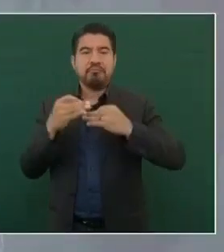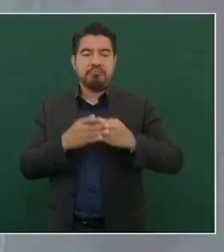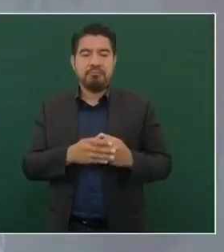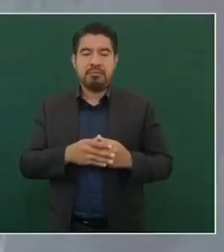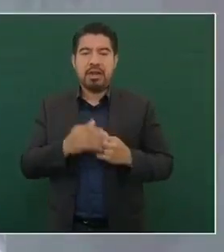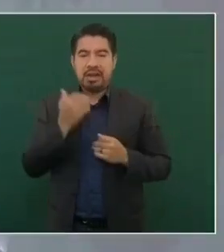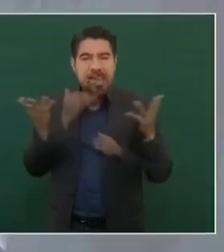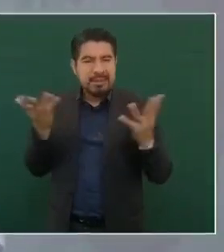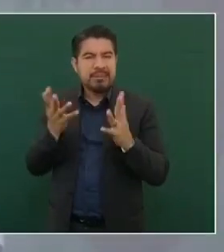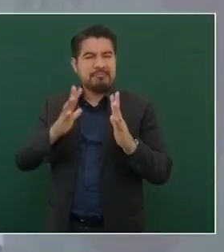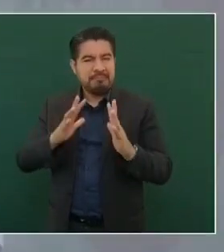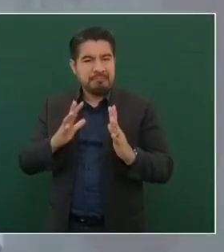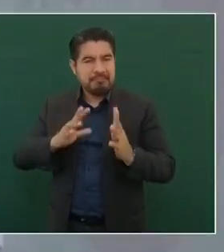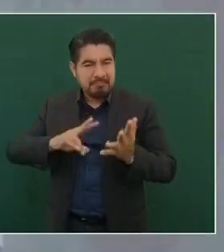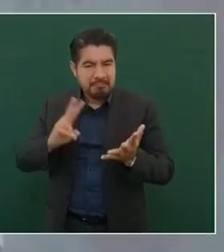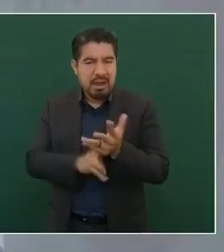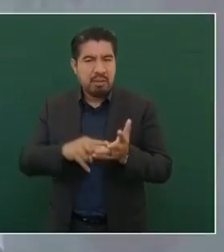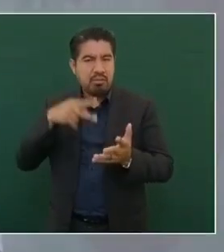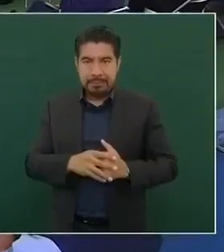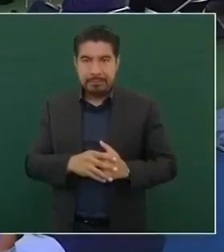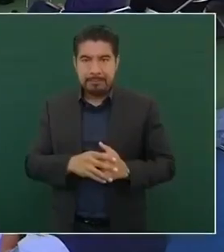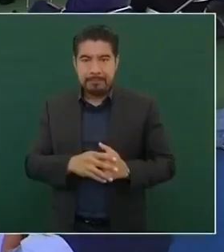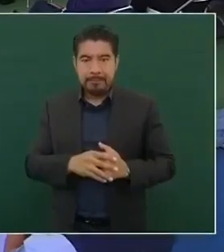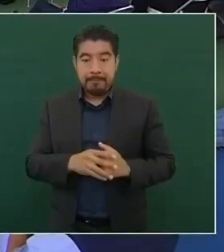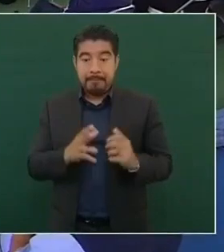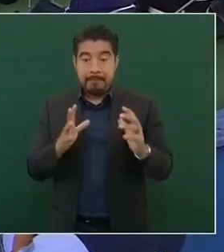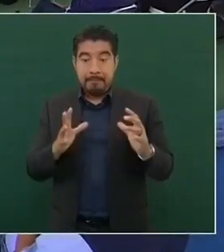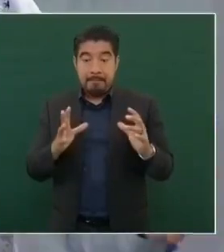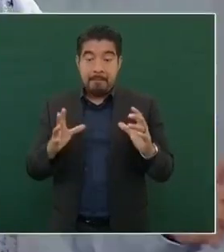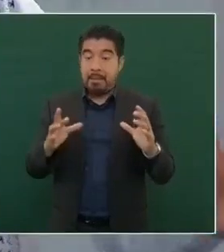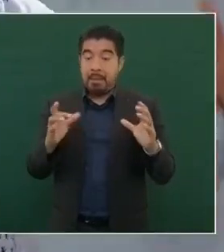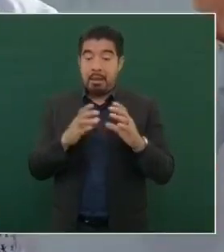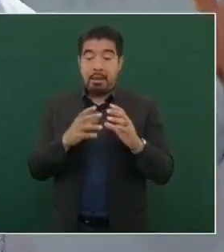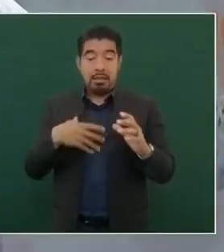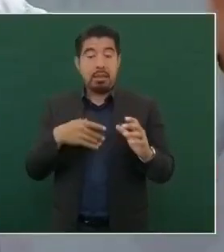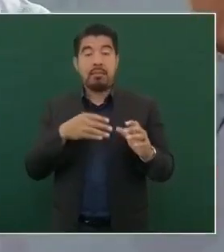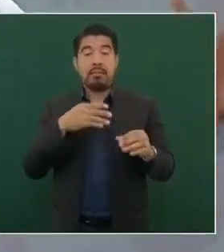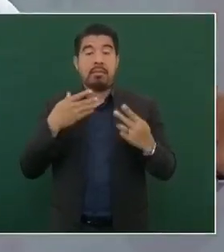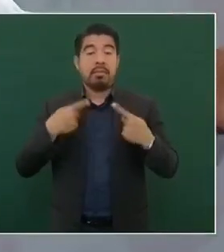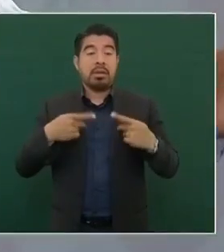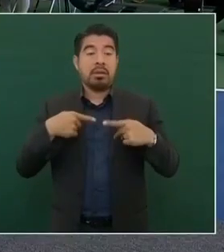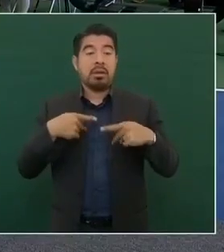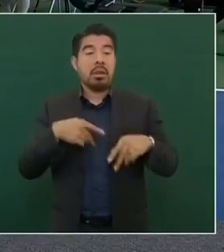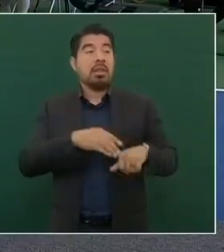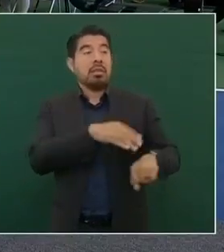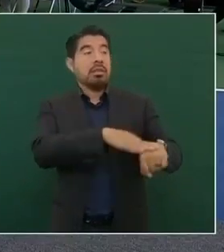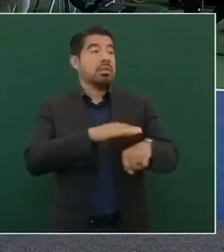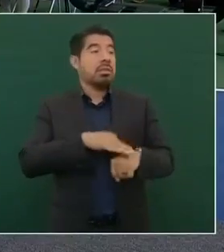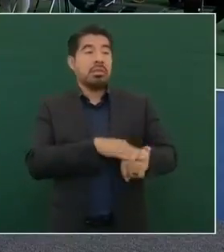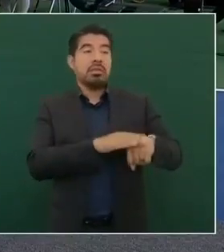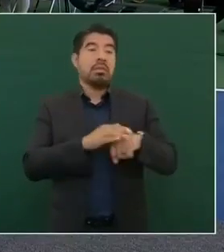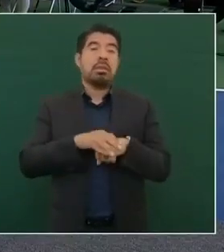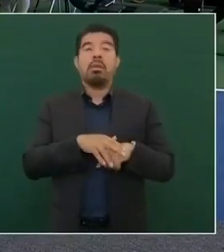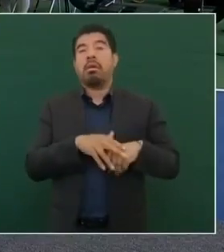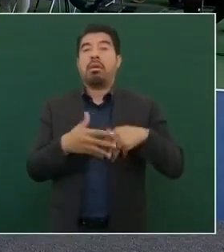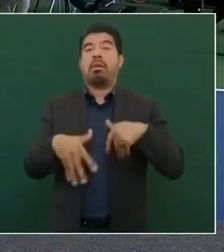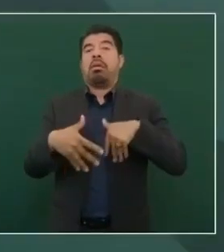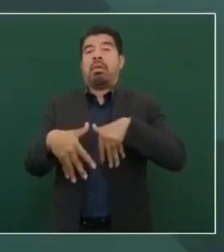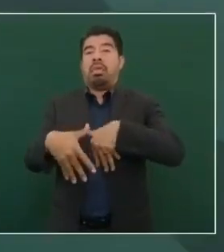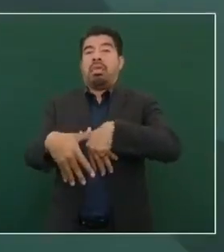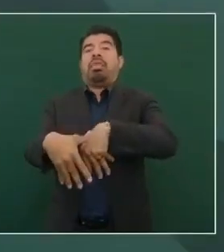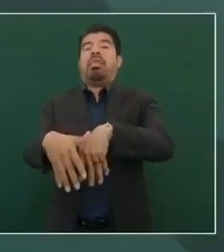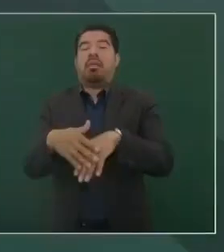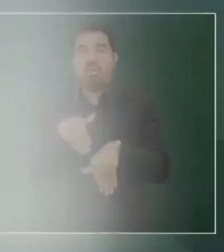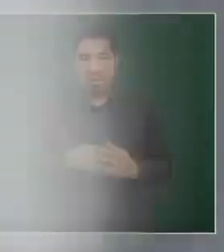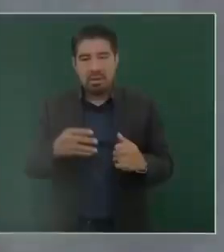a hacer valer sus derechos. No es un grupo de acarreados que no sabe a